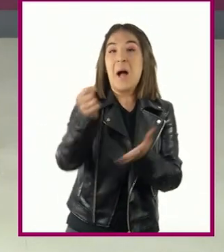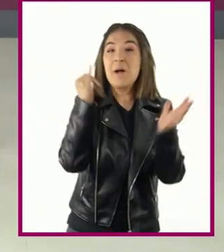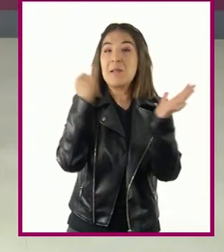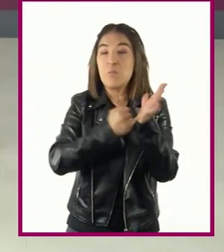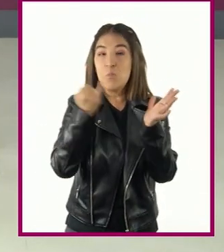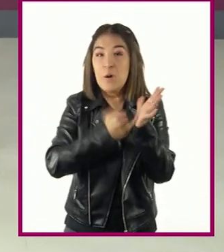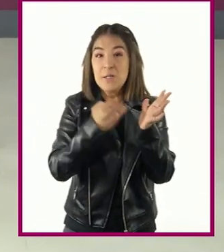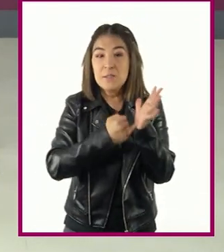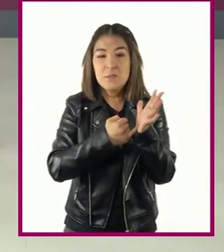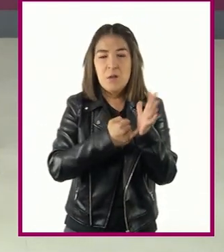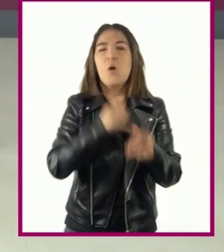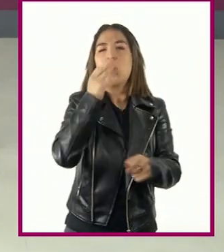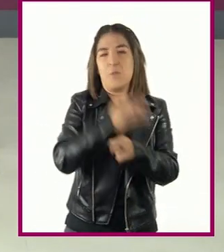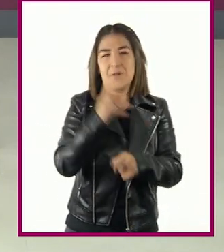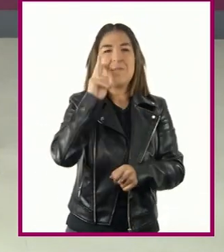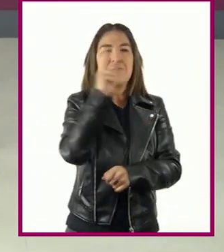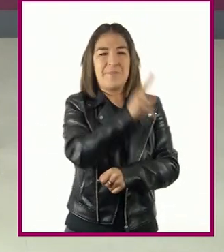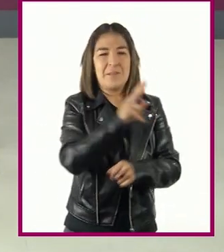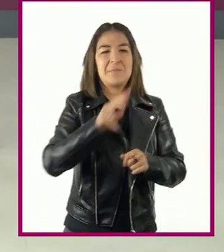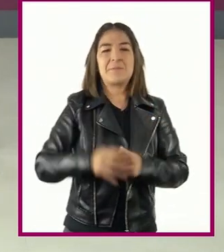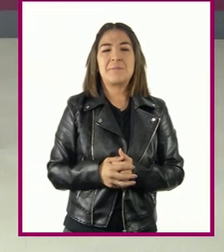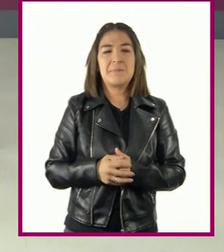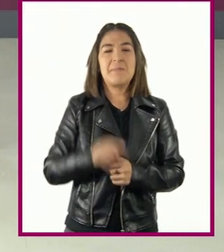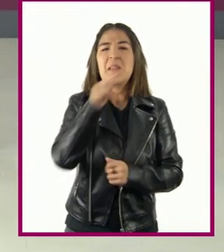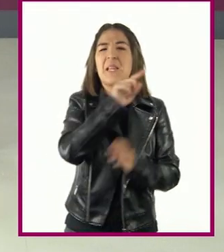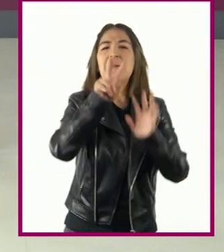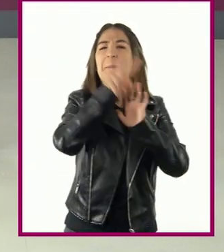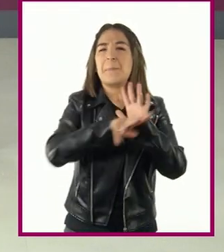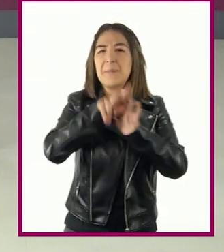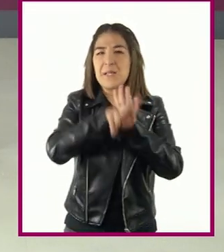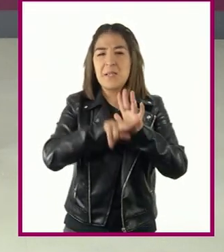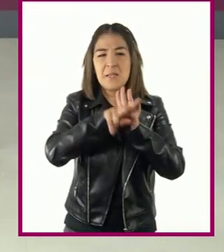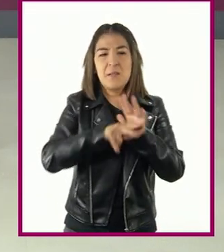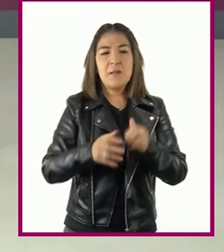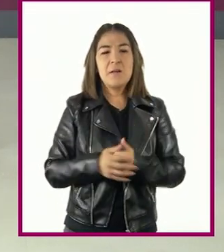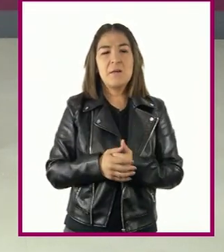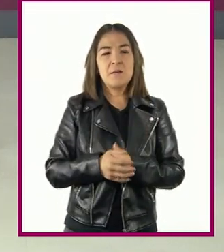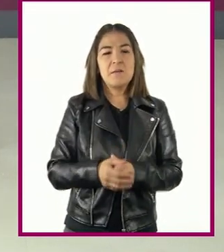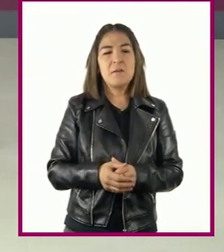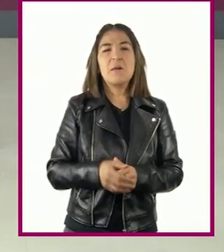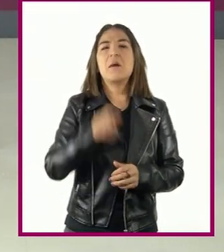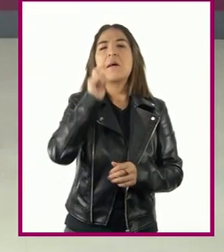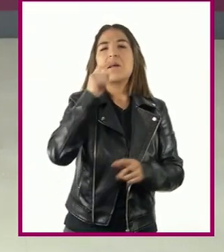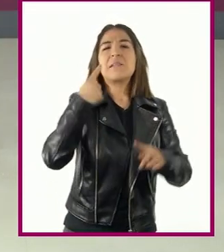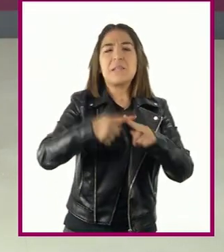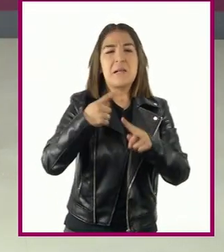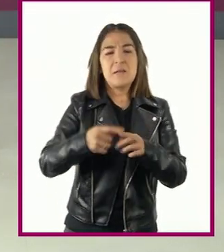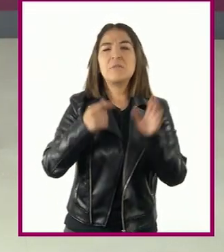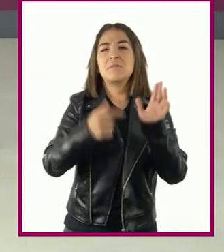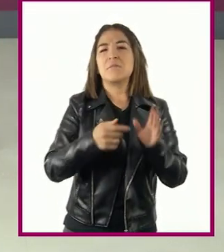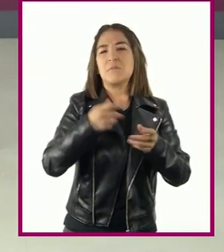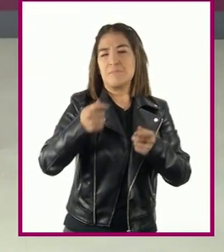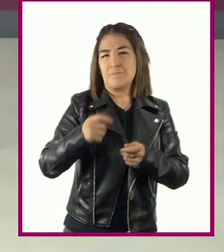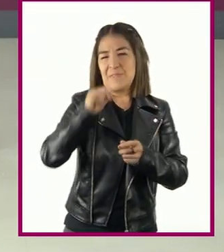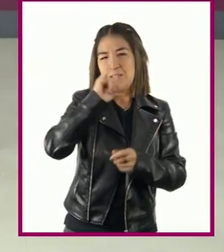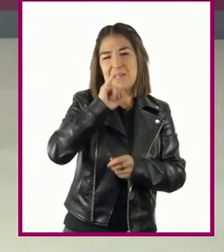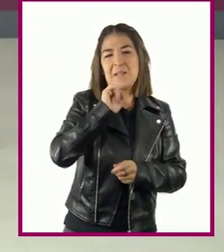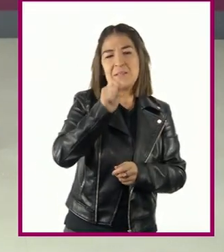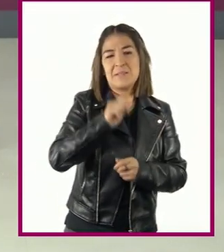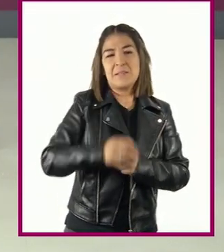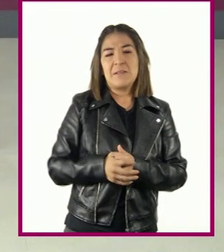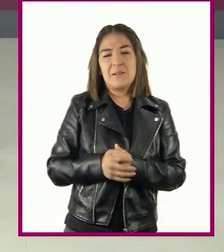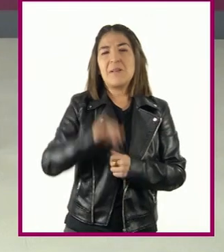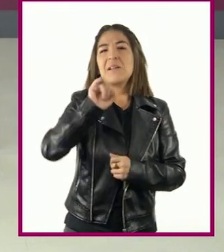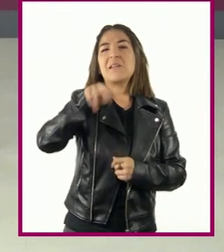impuestos, veamos y escuchemos un video que nos fue proporcionado por el Instituto Nacional